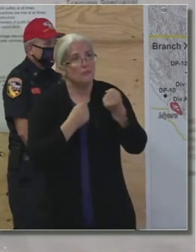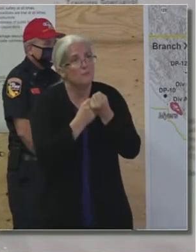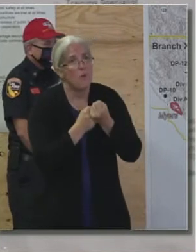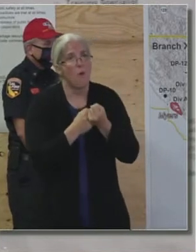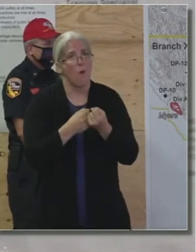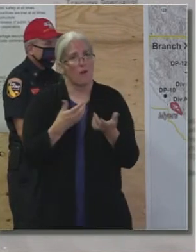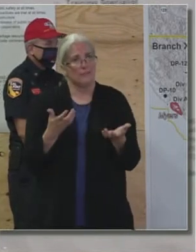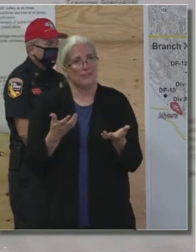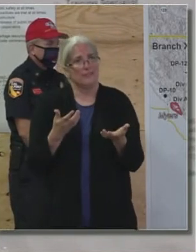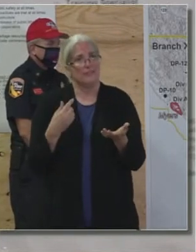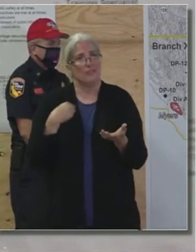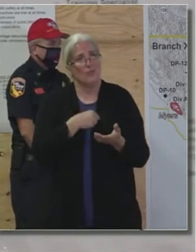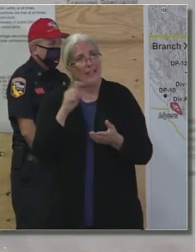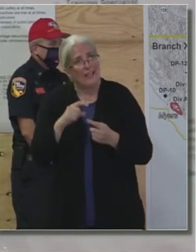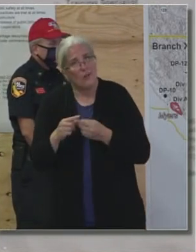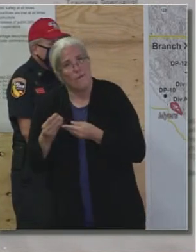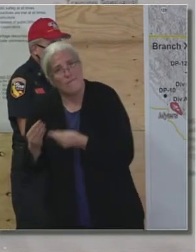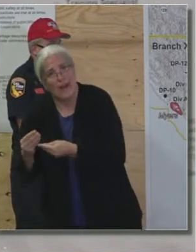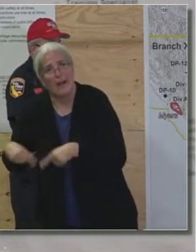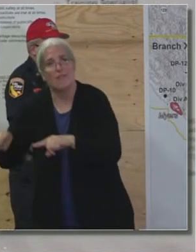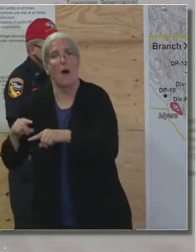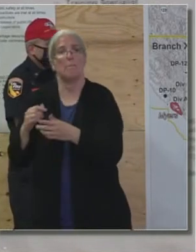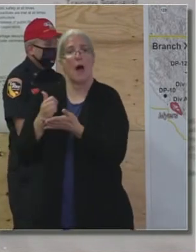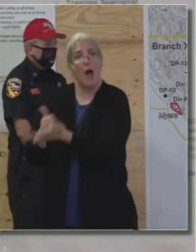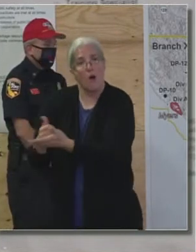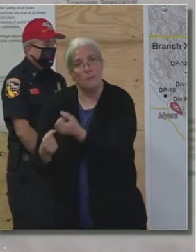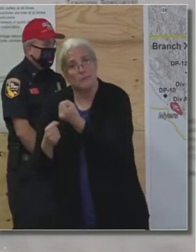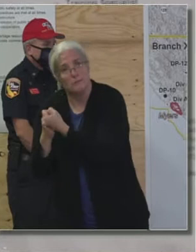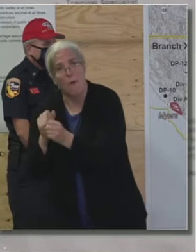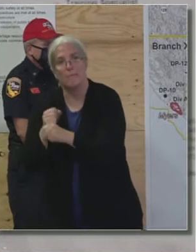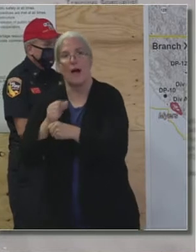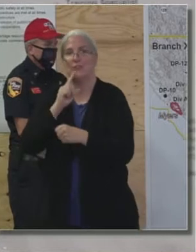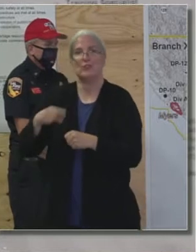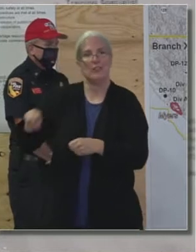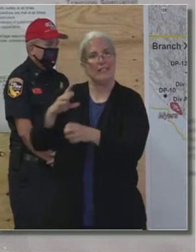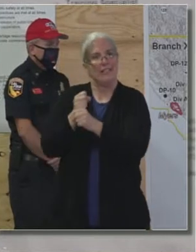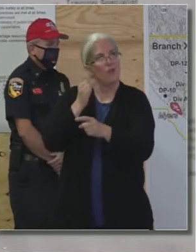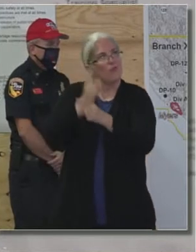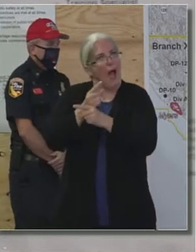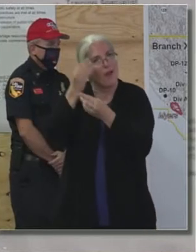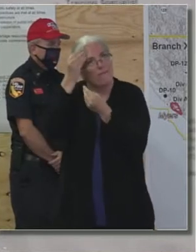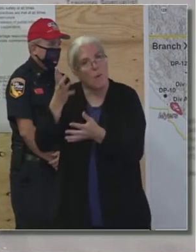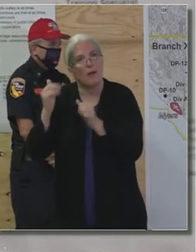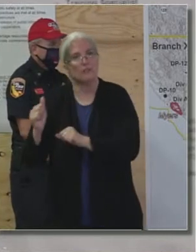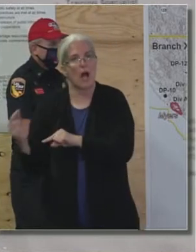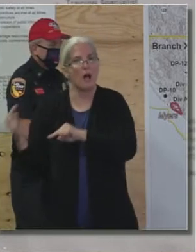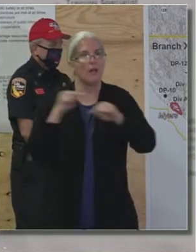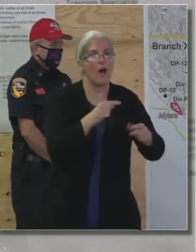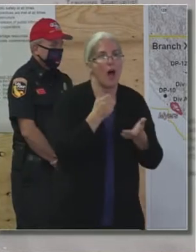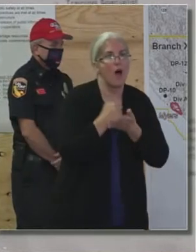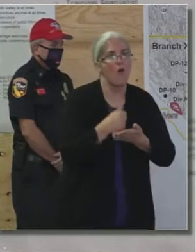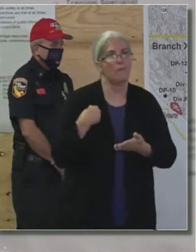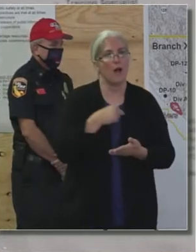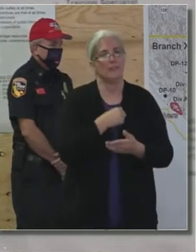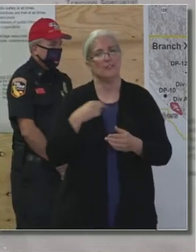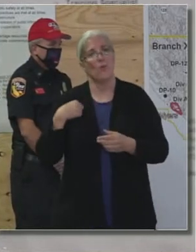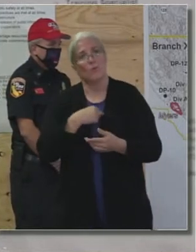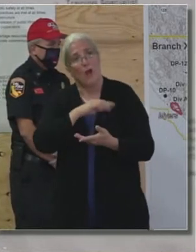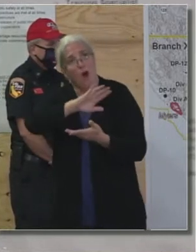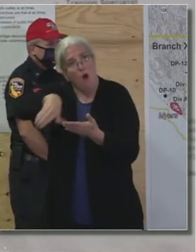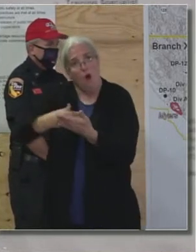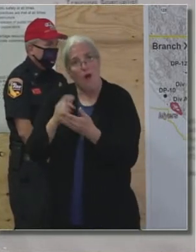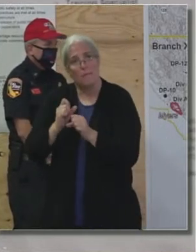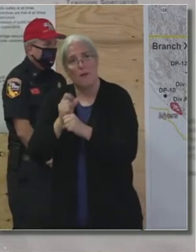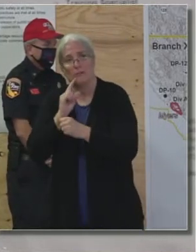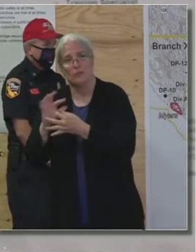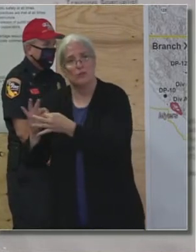logísticamente los cuidan los alimentan les dan la información correcta una información apropiada